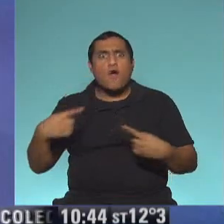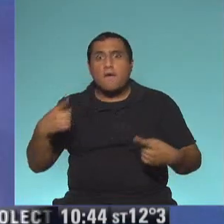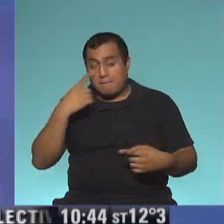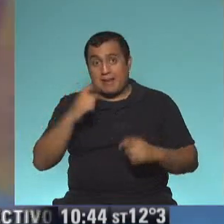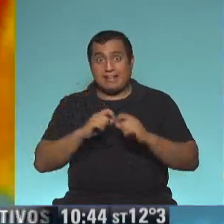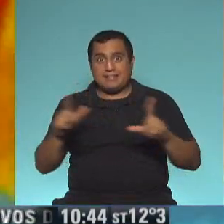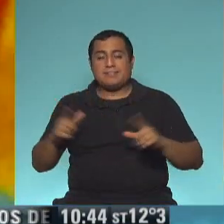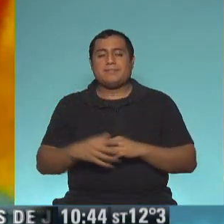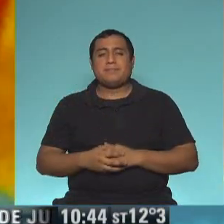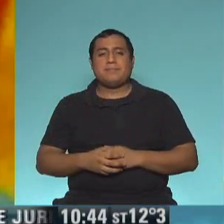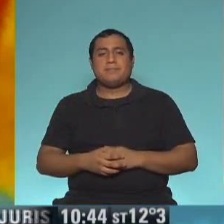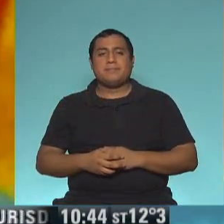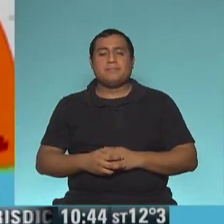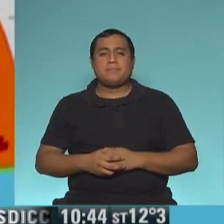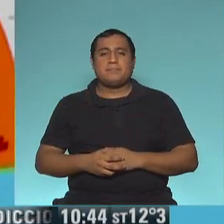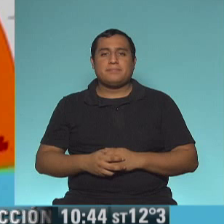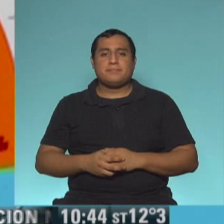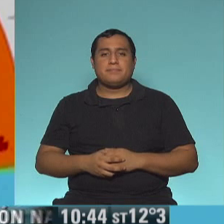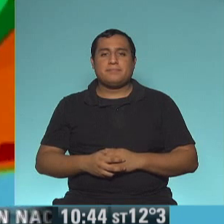ataque!